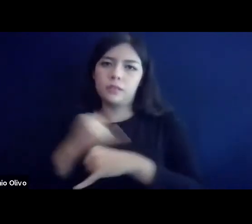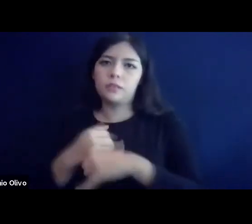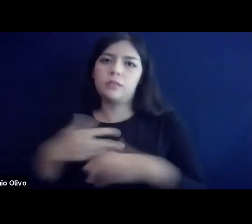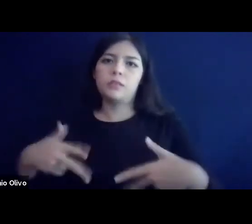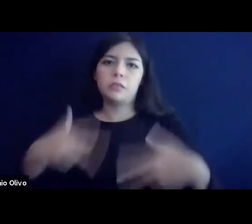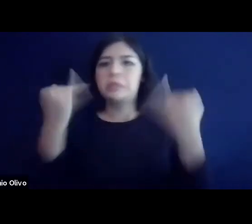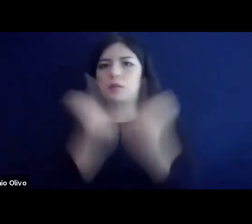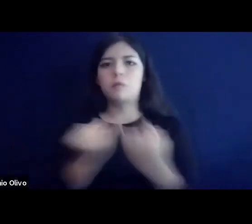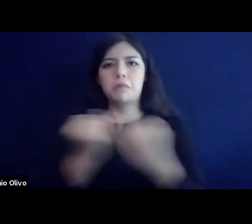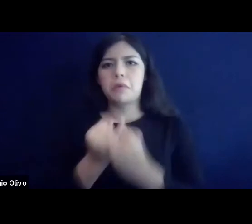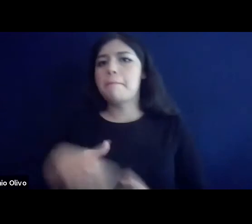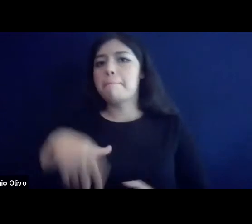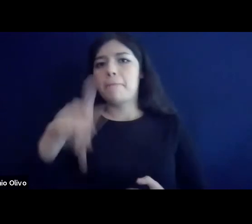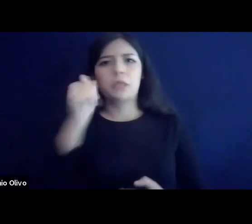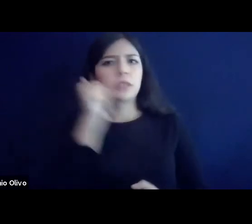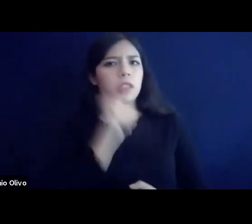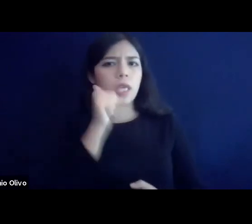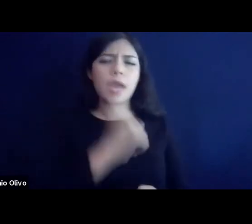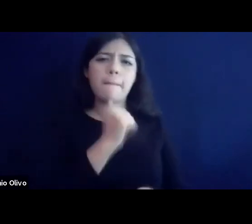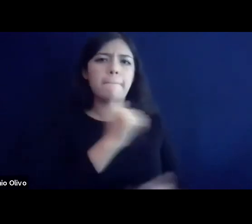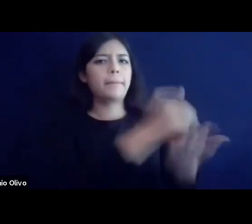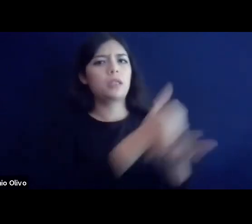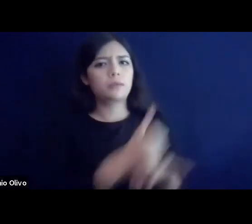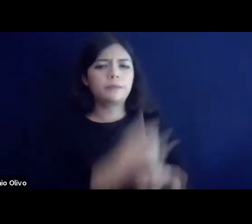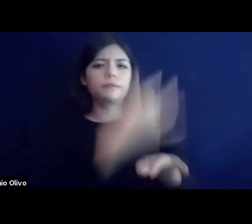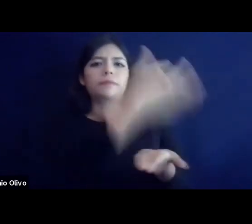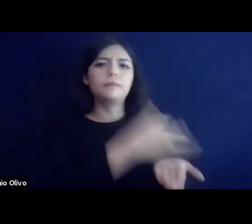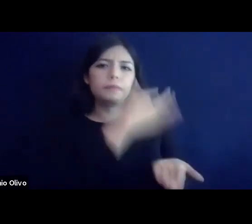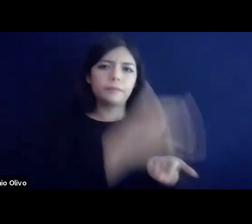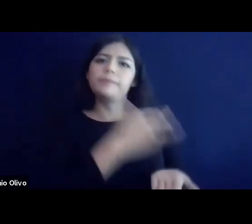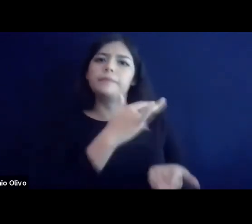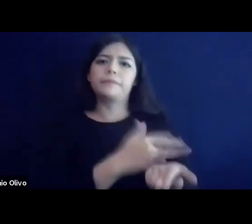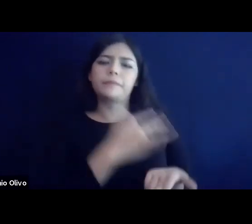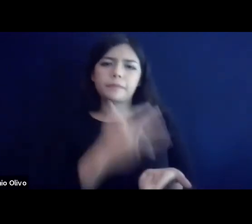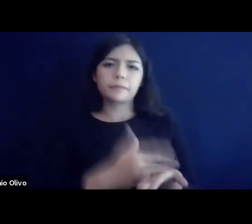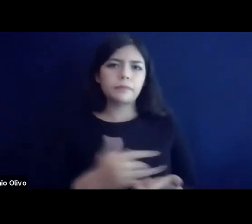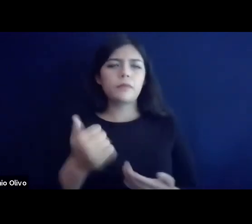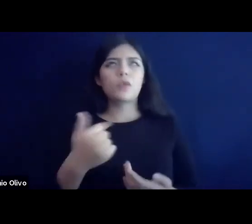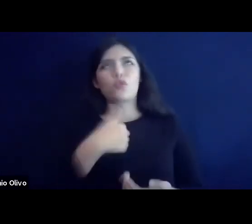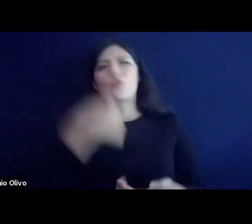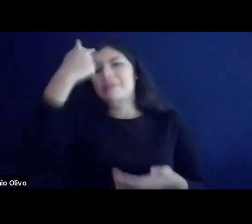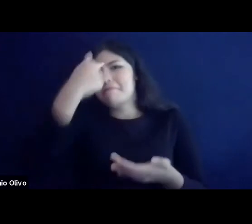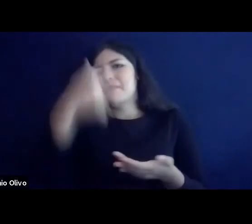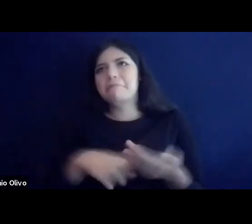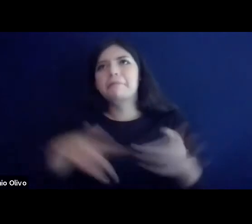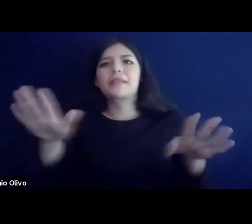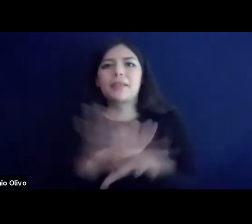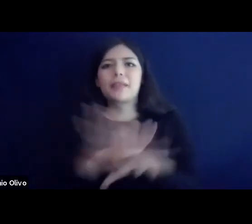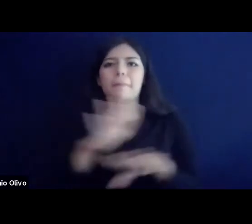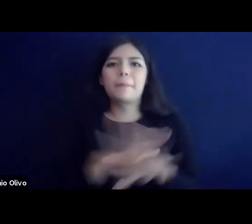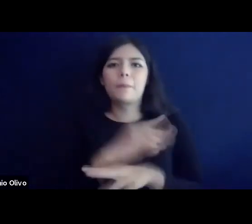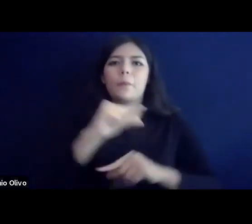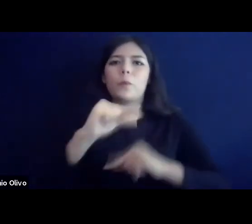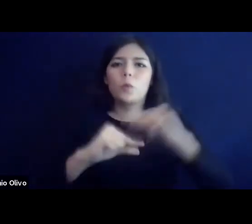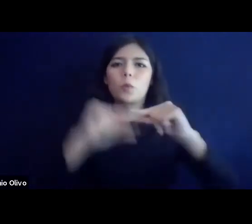pero sí, creo que esto va a ir cambiando y que sí tenemos